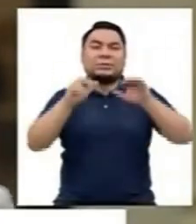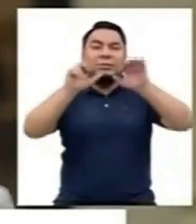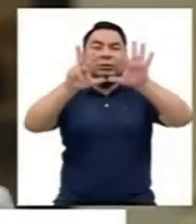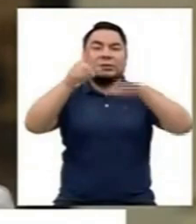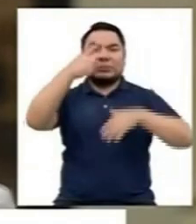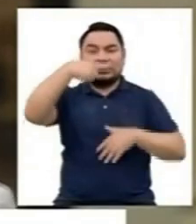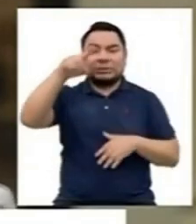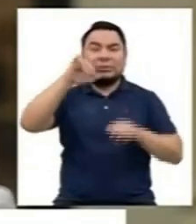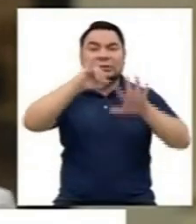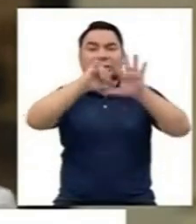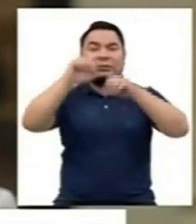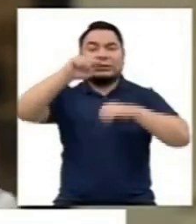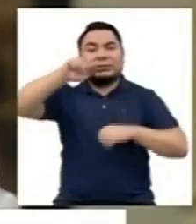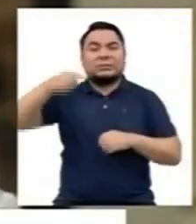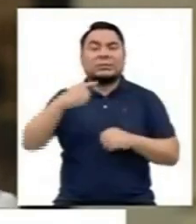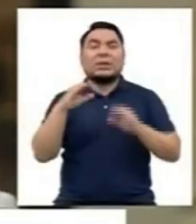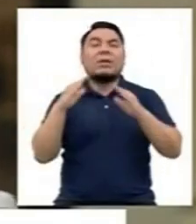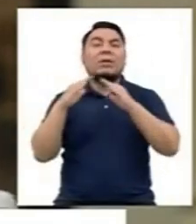cómo